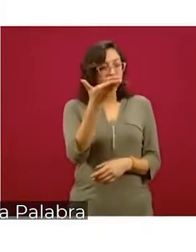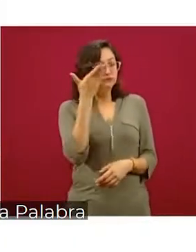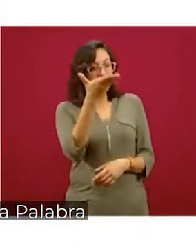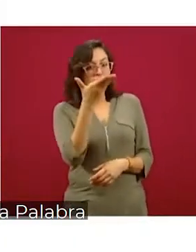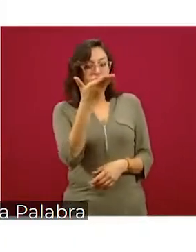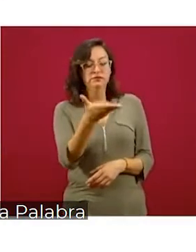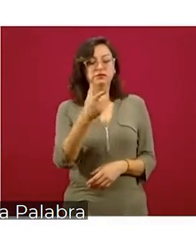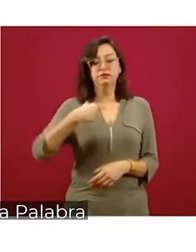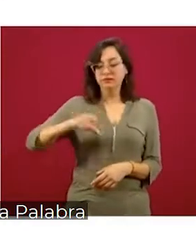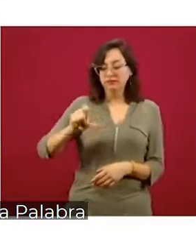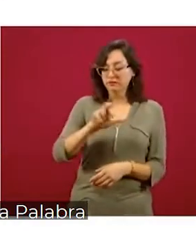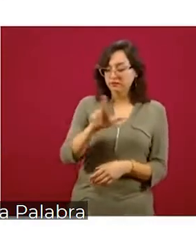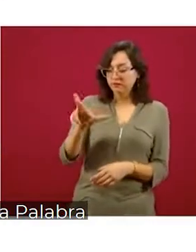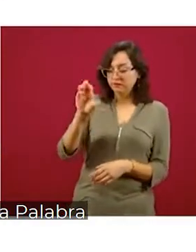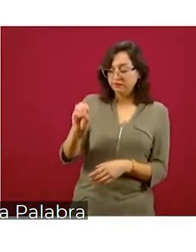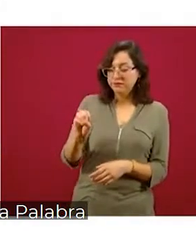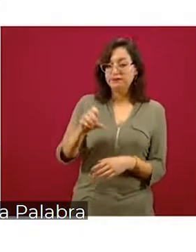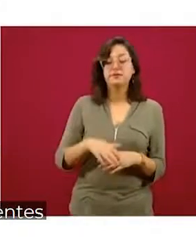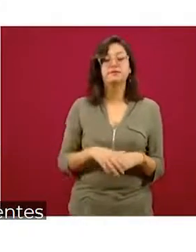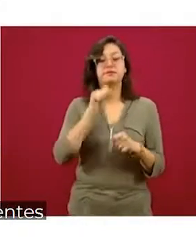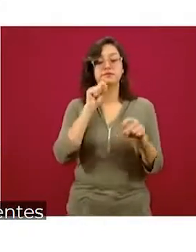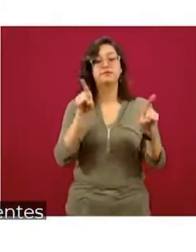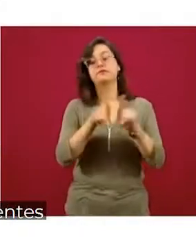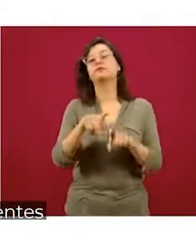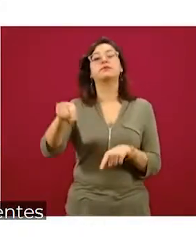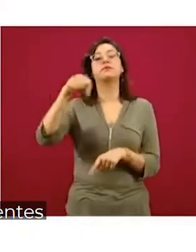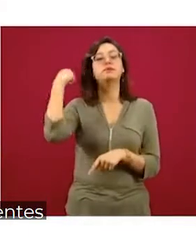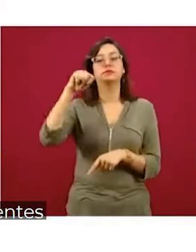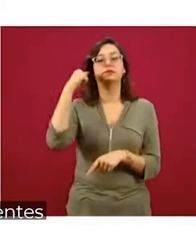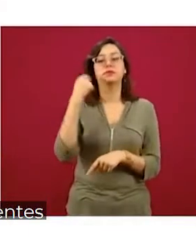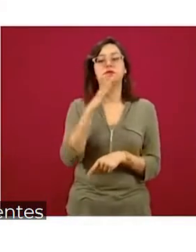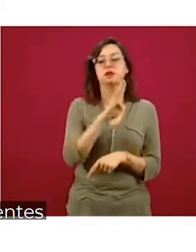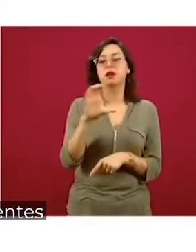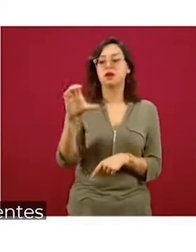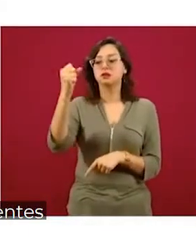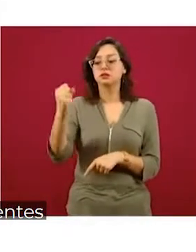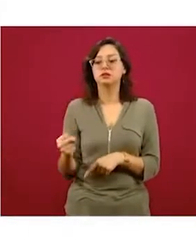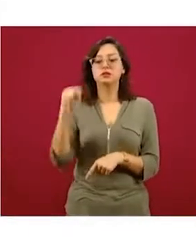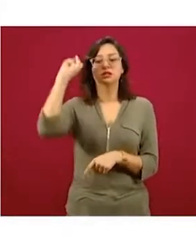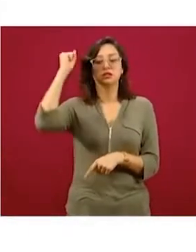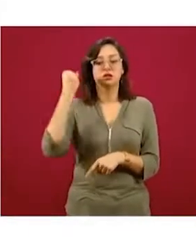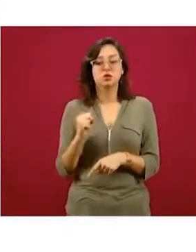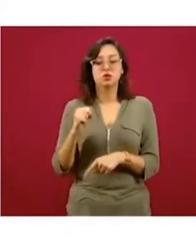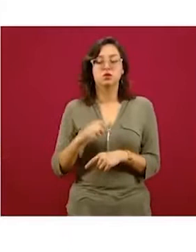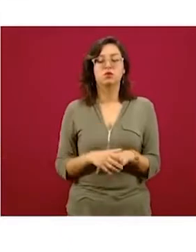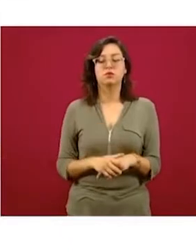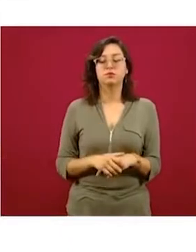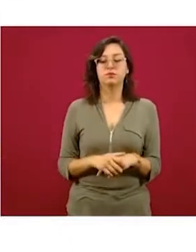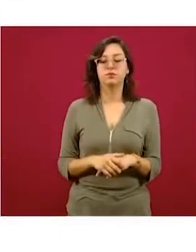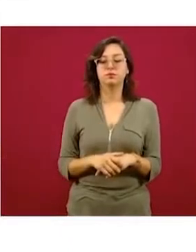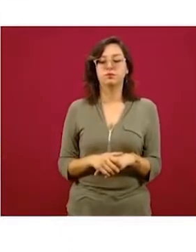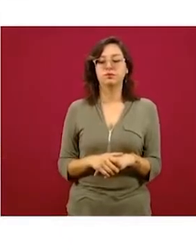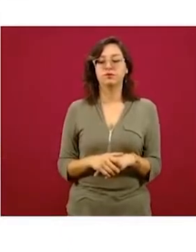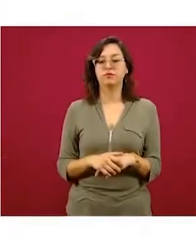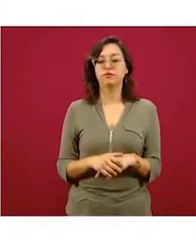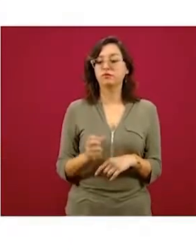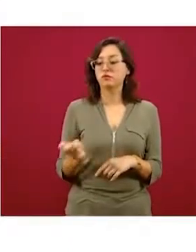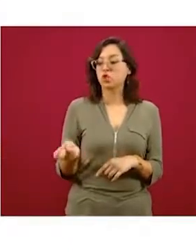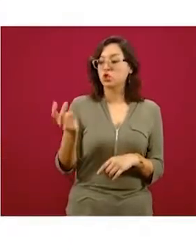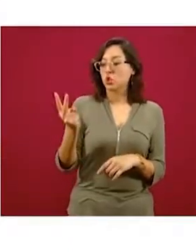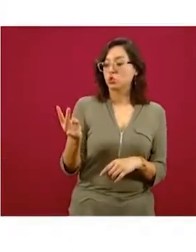el término del programa de apoyo solidario a la palabra para personas trabajadoras del hogar e independientes afiliadas al seguro social del